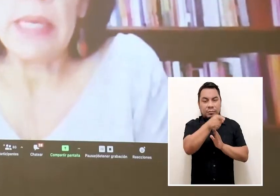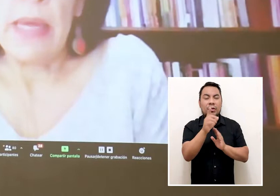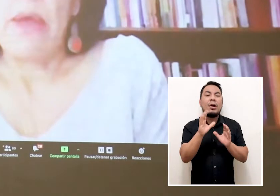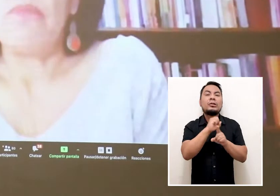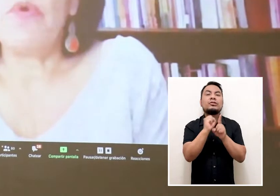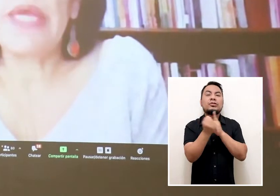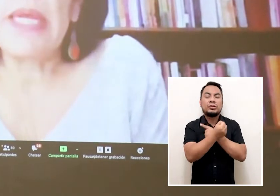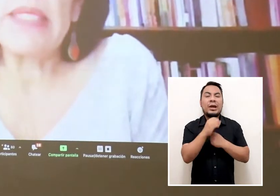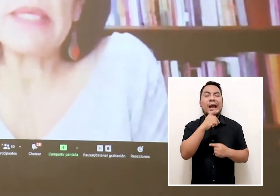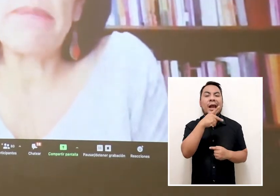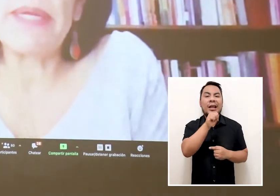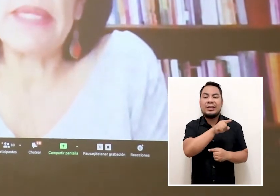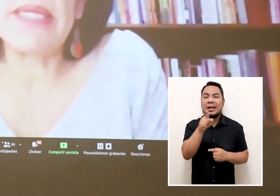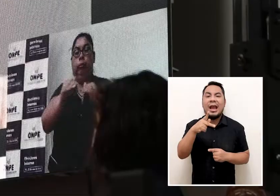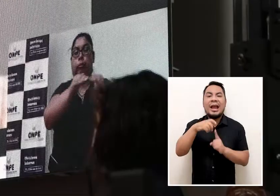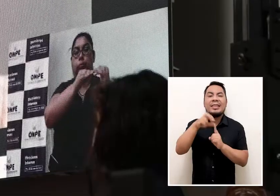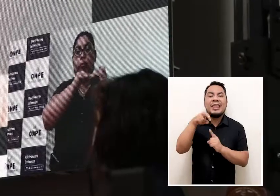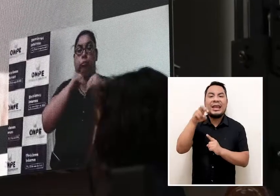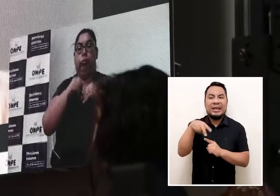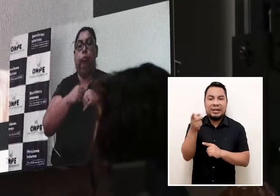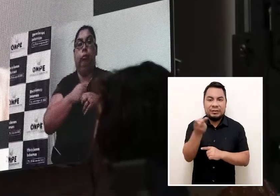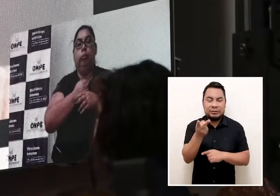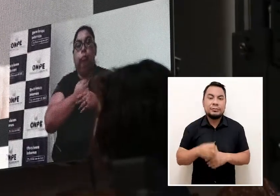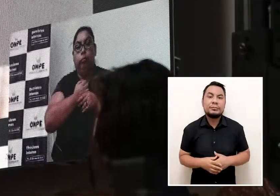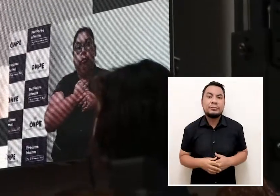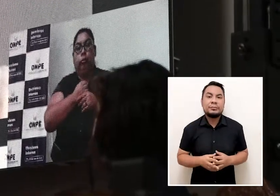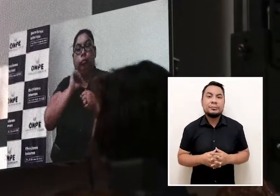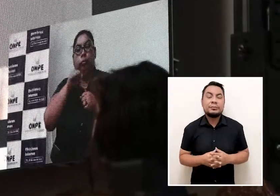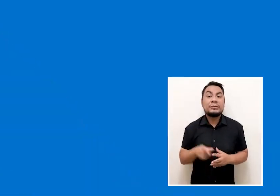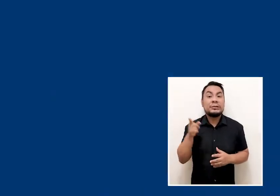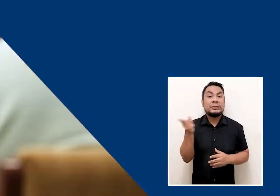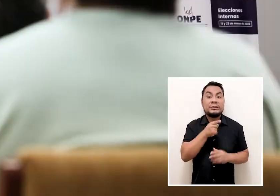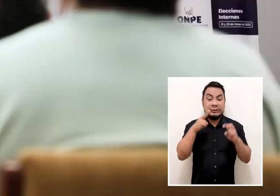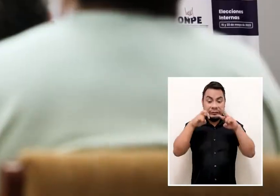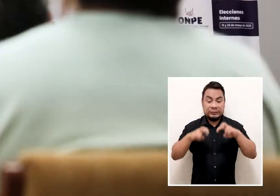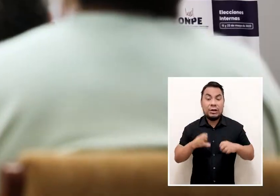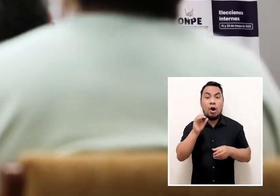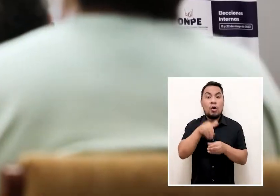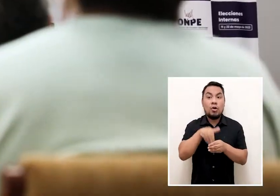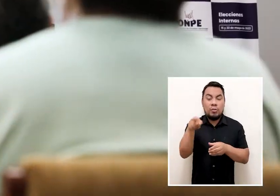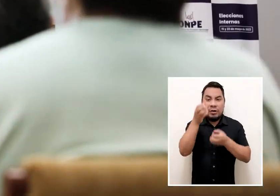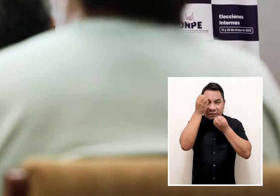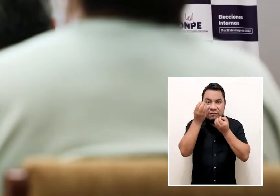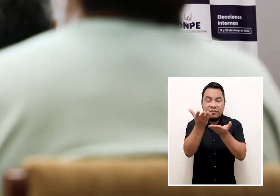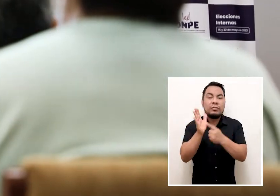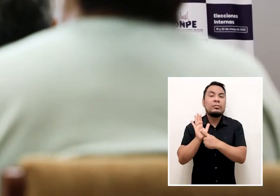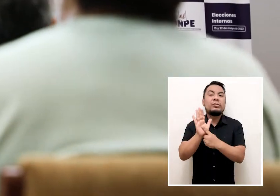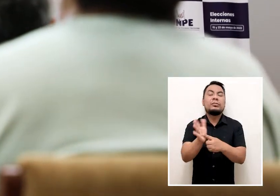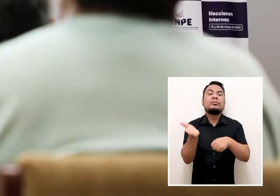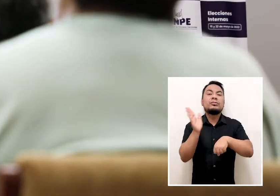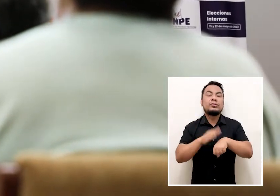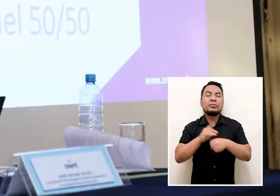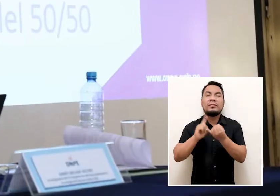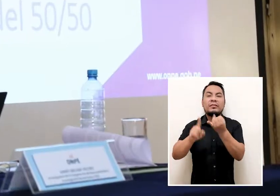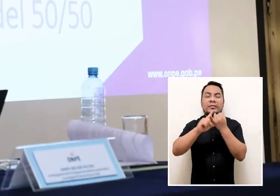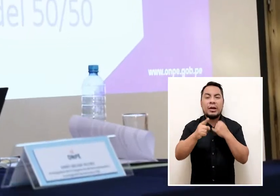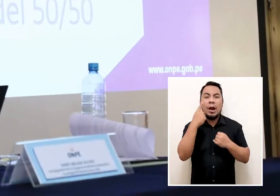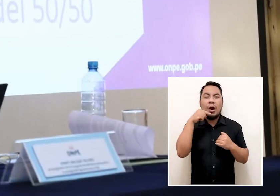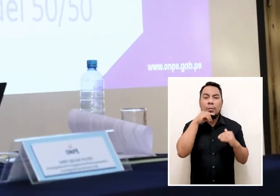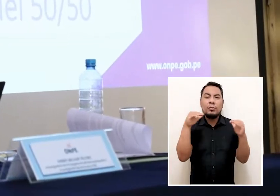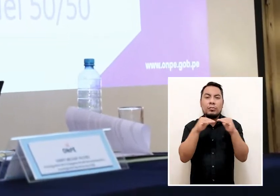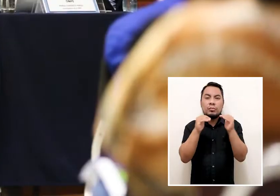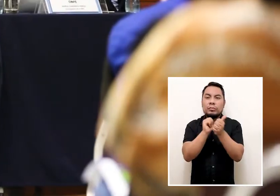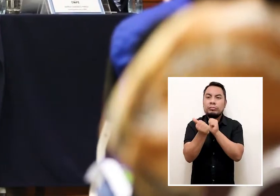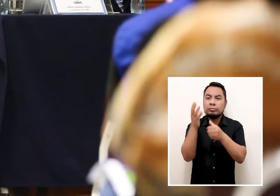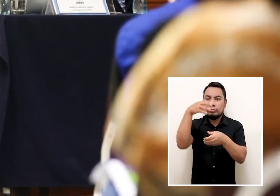así como las expertas de Eurosocial, Katia Uriona y Katherine Fernández. Las investigadoras de la OMP brindaron información sobre los